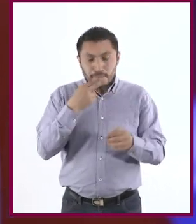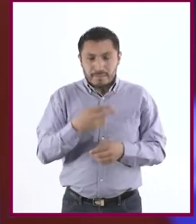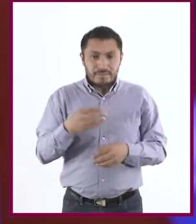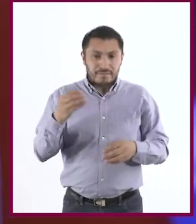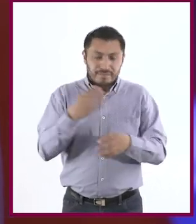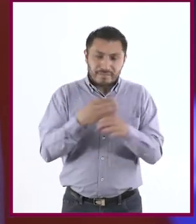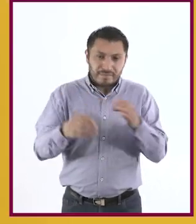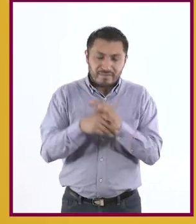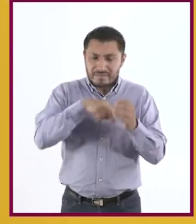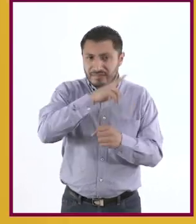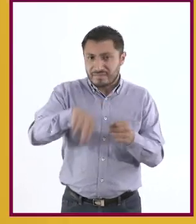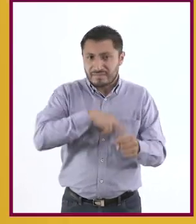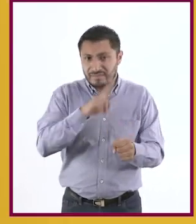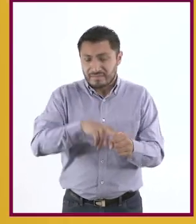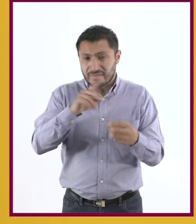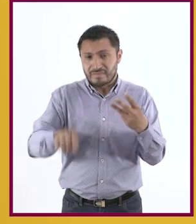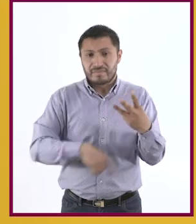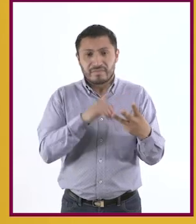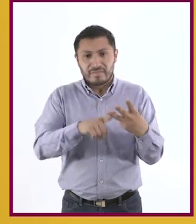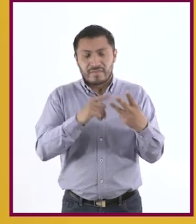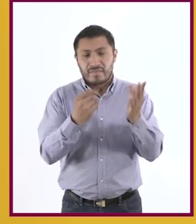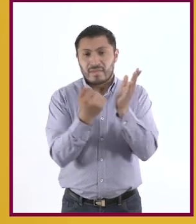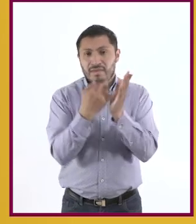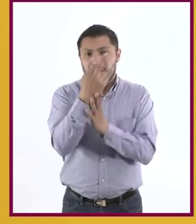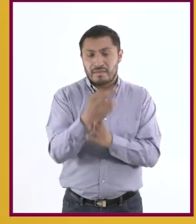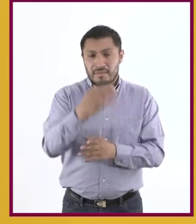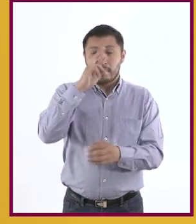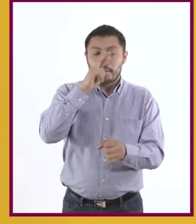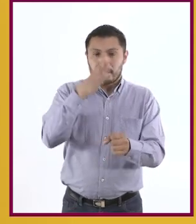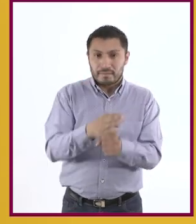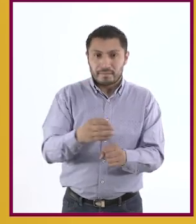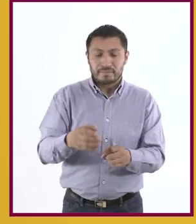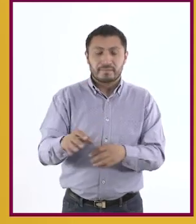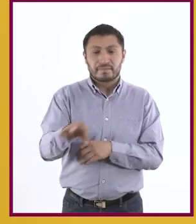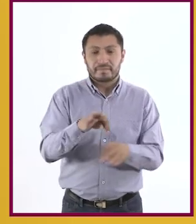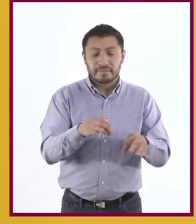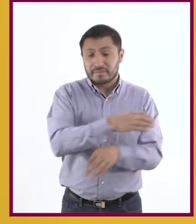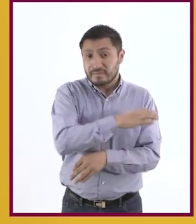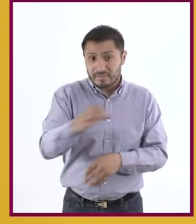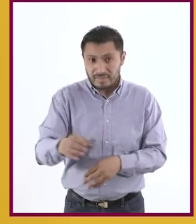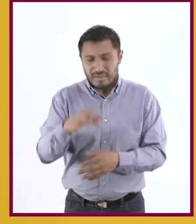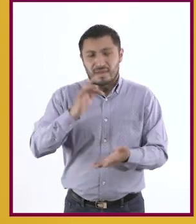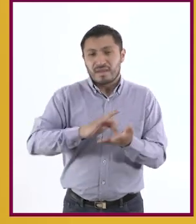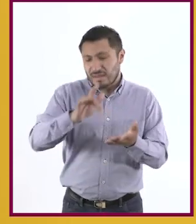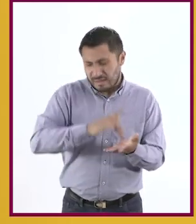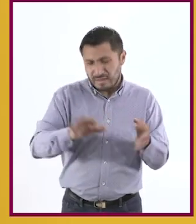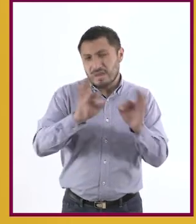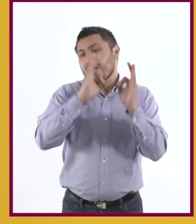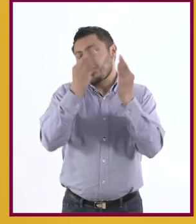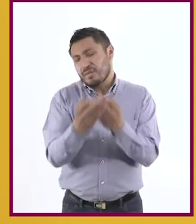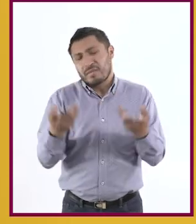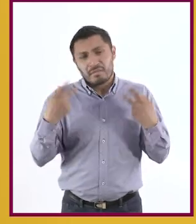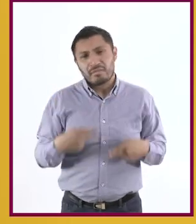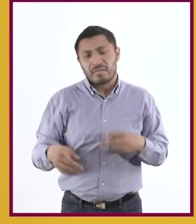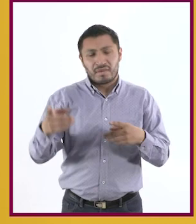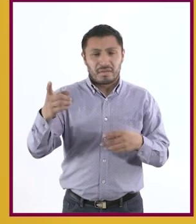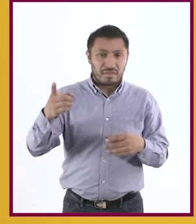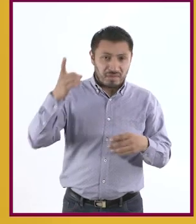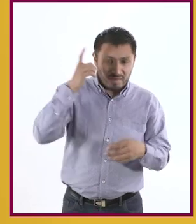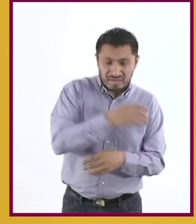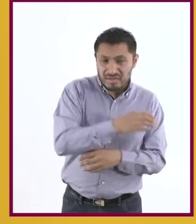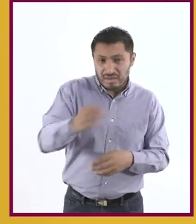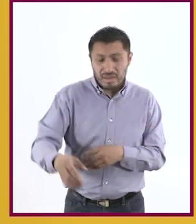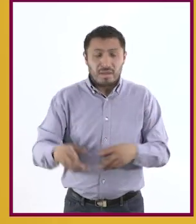productos naturales. 3. Mayor conciencia agroecológica. Apoyemos un modelo en donde productores locales y